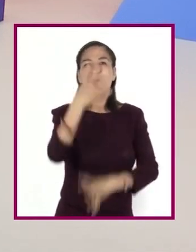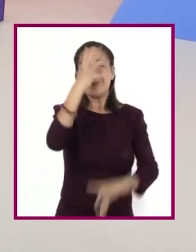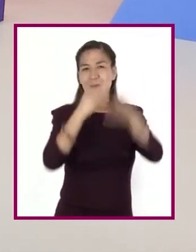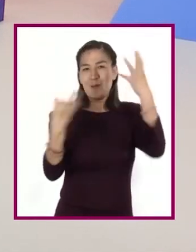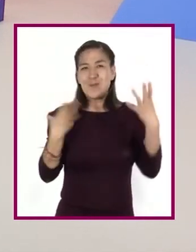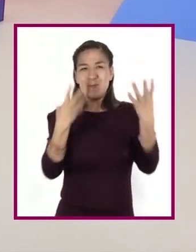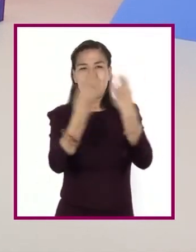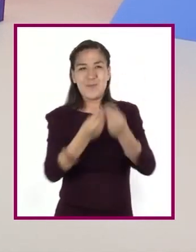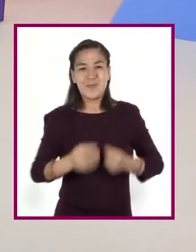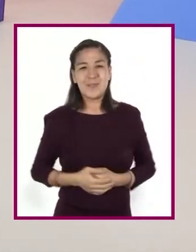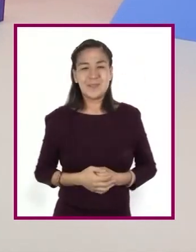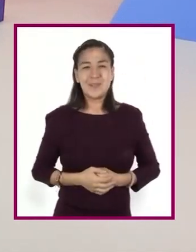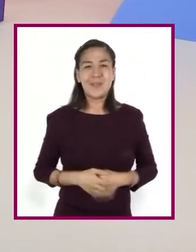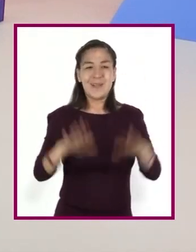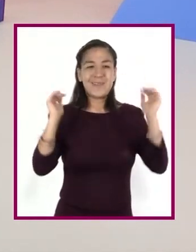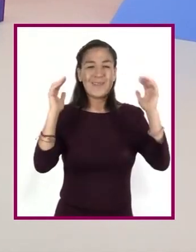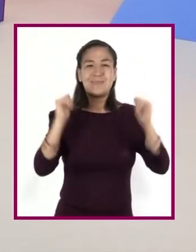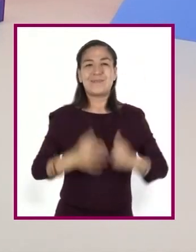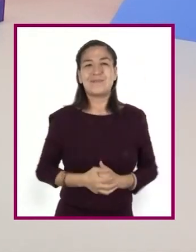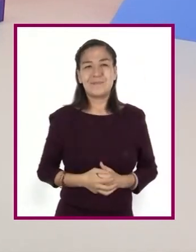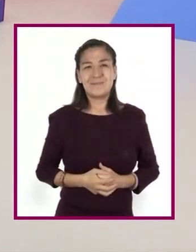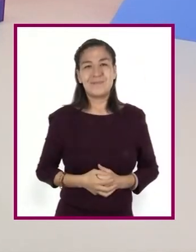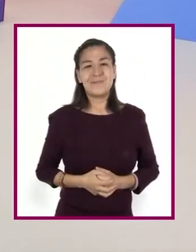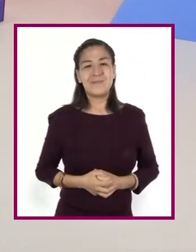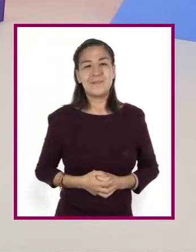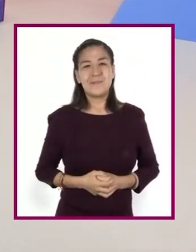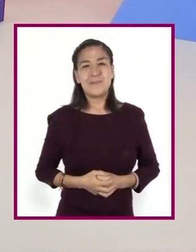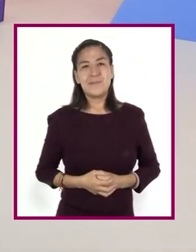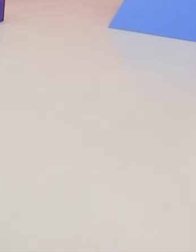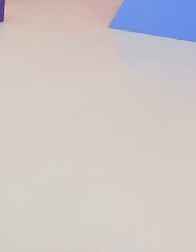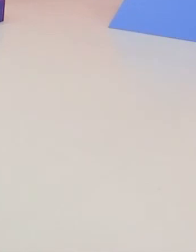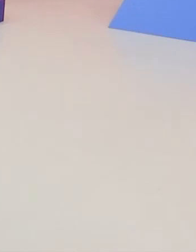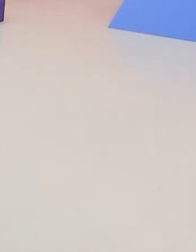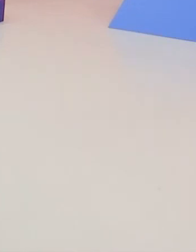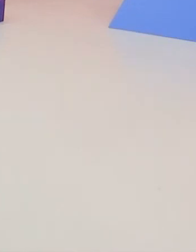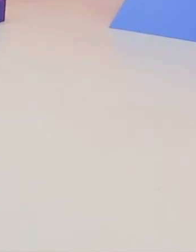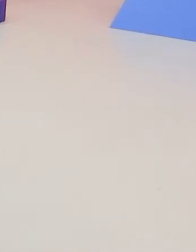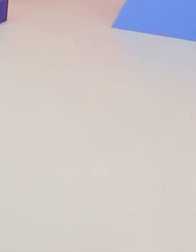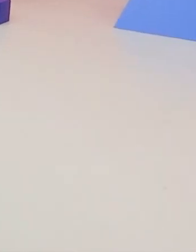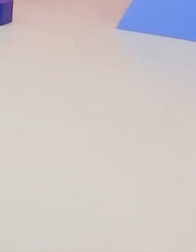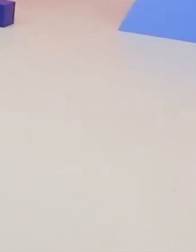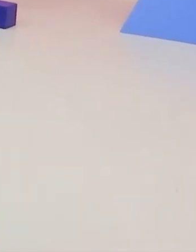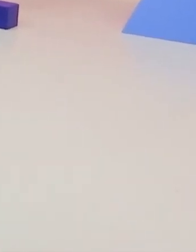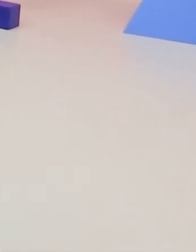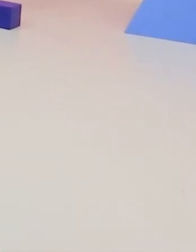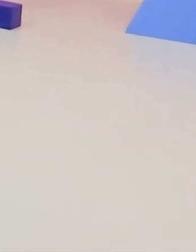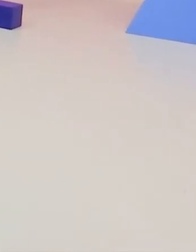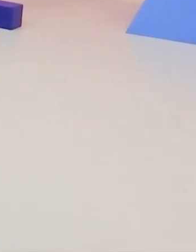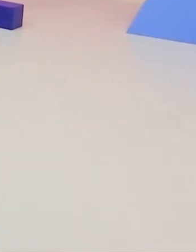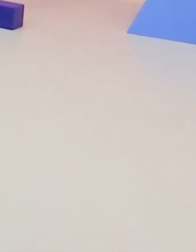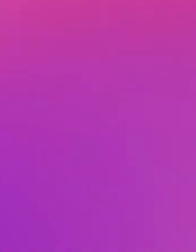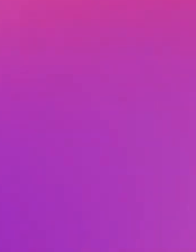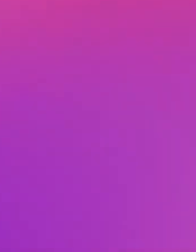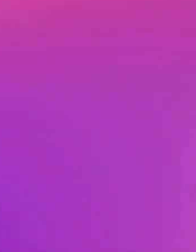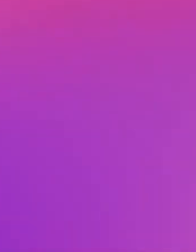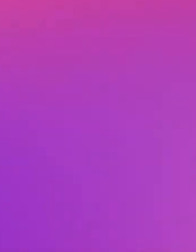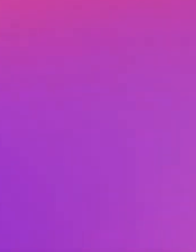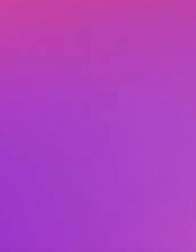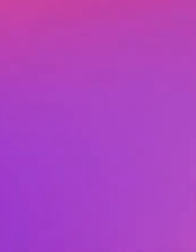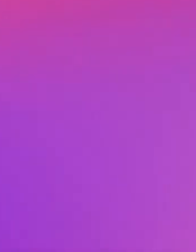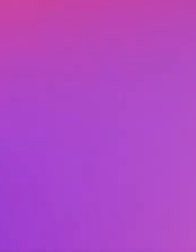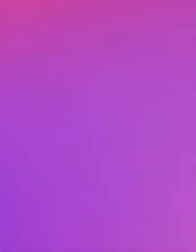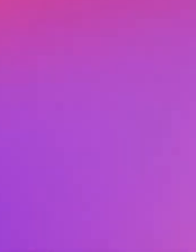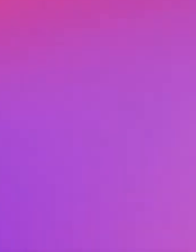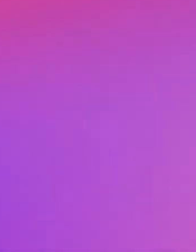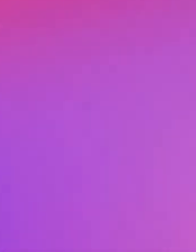nuevo juntos. Hasta la próxima. Entonces, ¿qué te parece lo de los resúmenes? A mí me gustan muchísimo los resúmenes, pero este último... Si